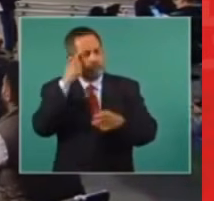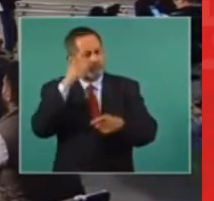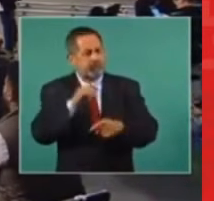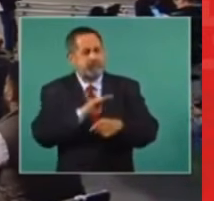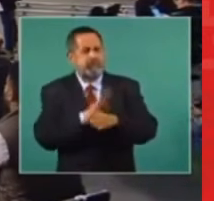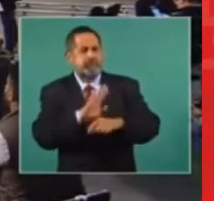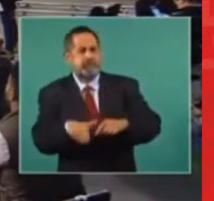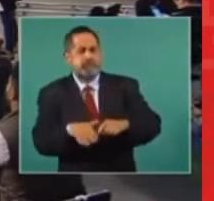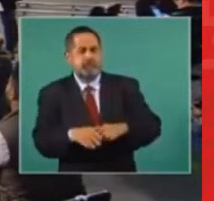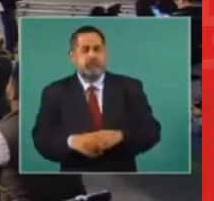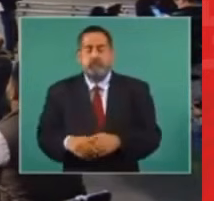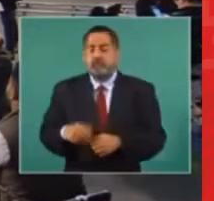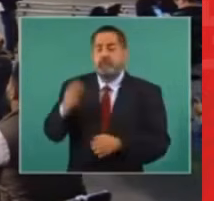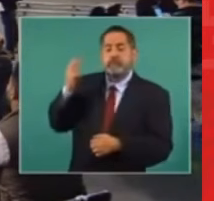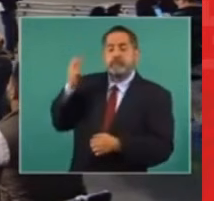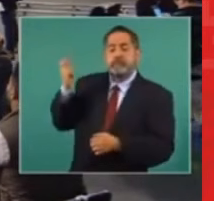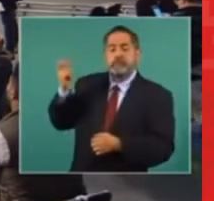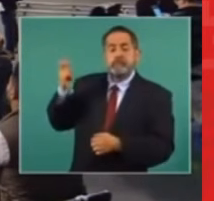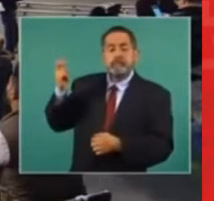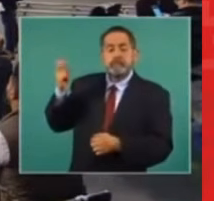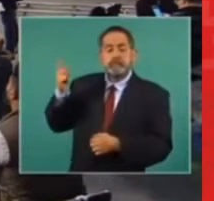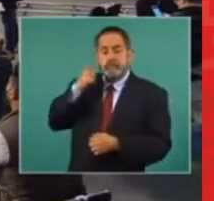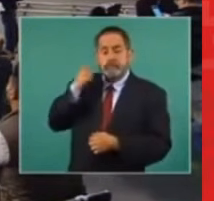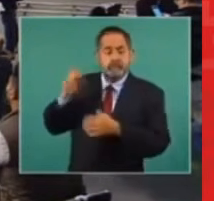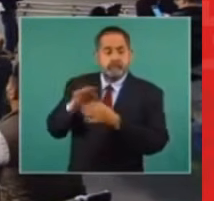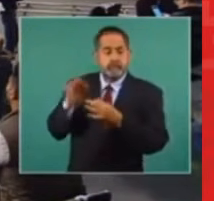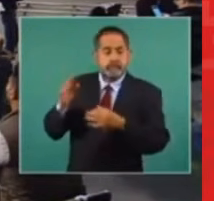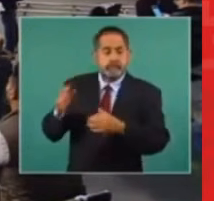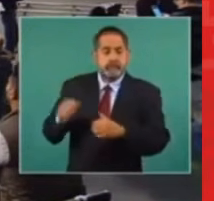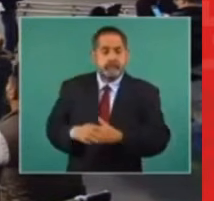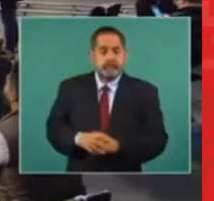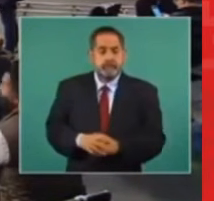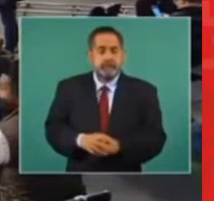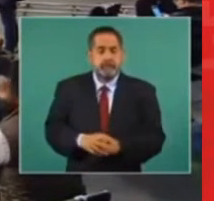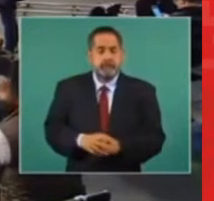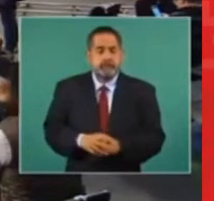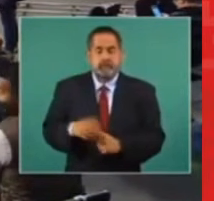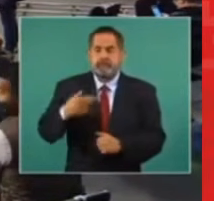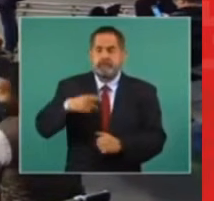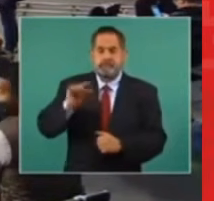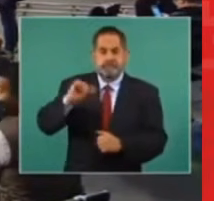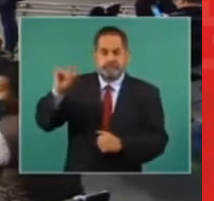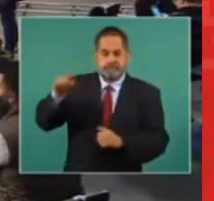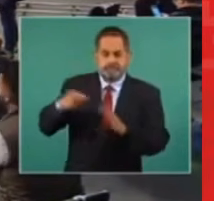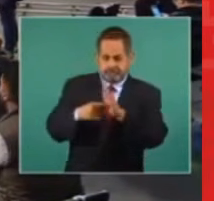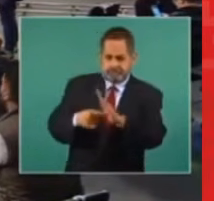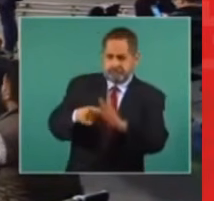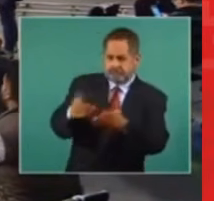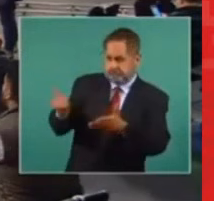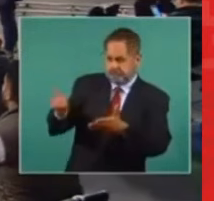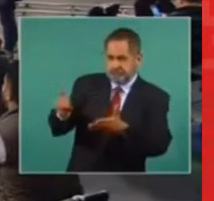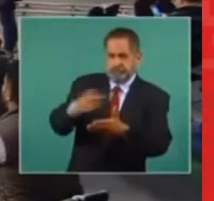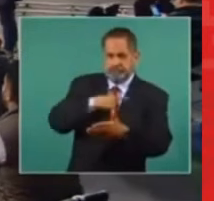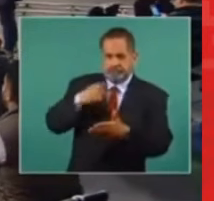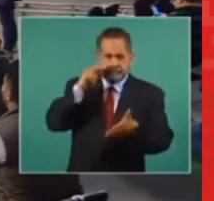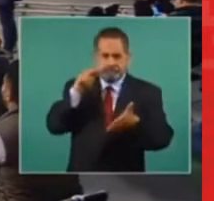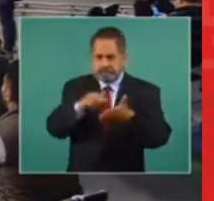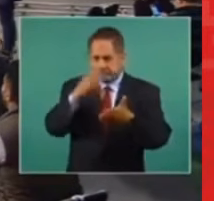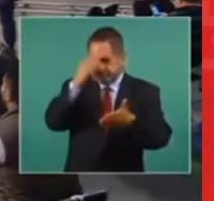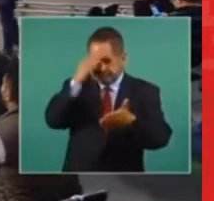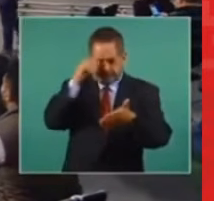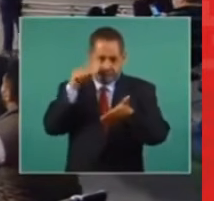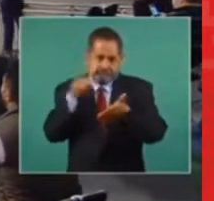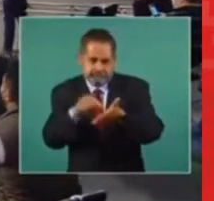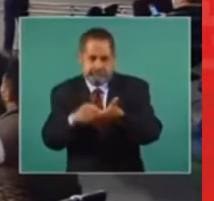puedes venir a hacer lo que tú quieras, pero no vas a venir a hacer cosas fuera de lugar sin réplica,